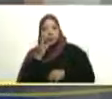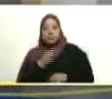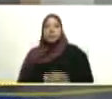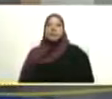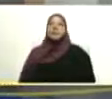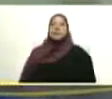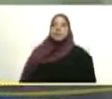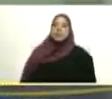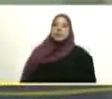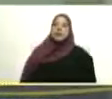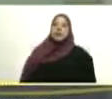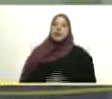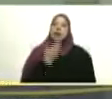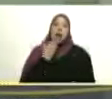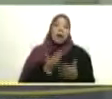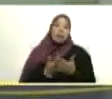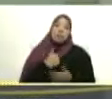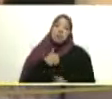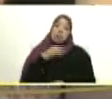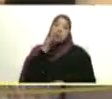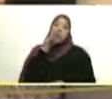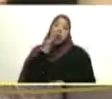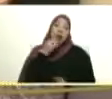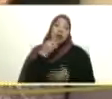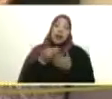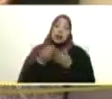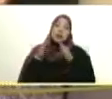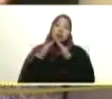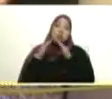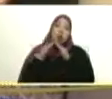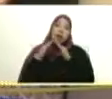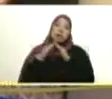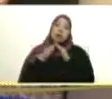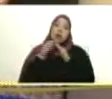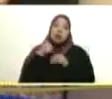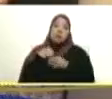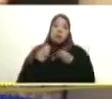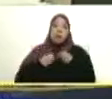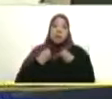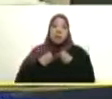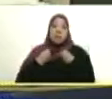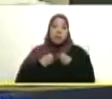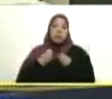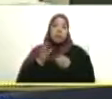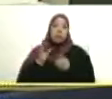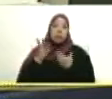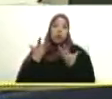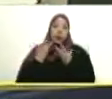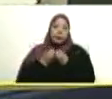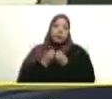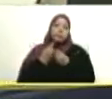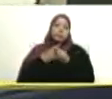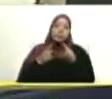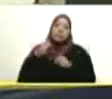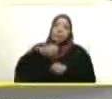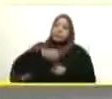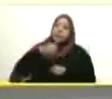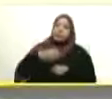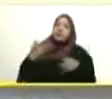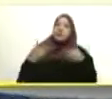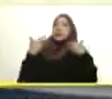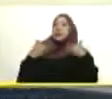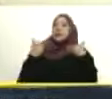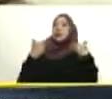a quien le agradezco por abrirnos las puertas de su hogar. Pero hoy es inmensamente la alegría